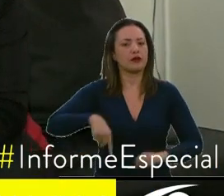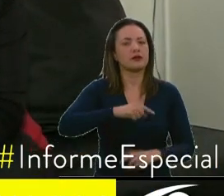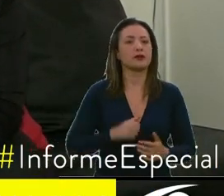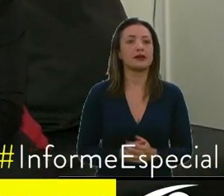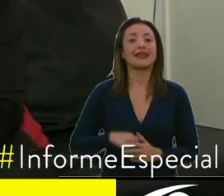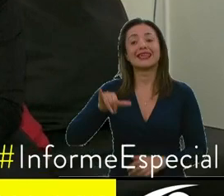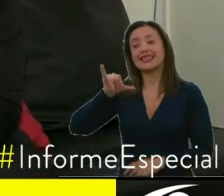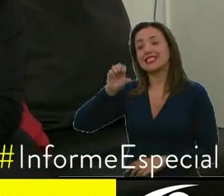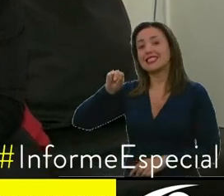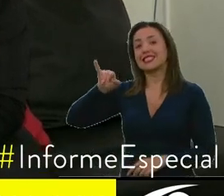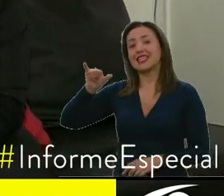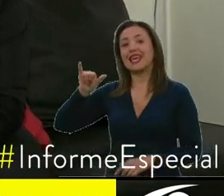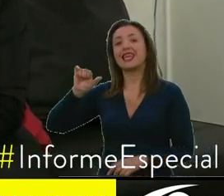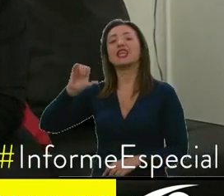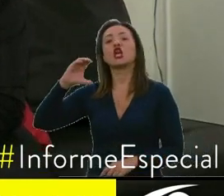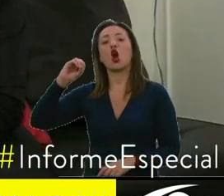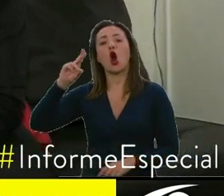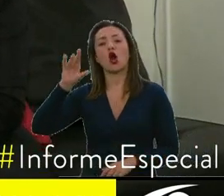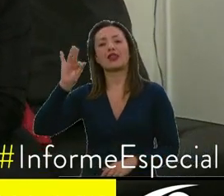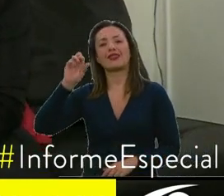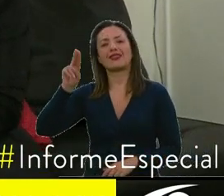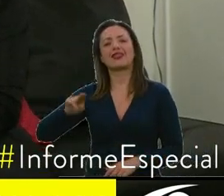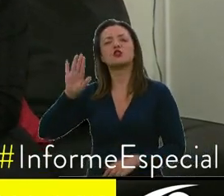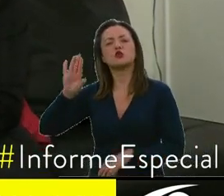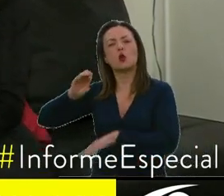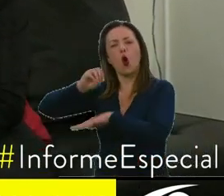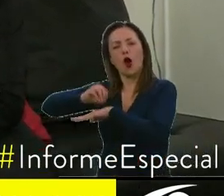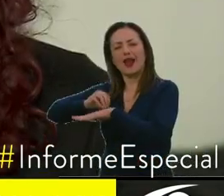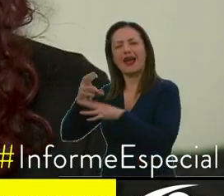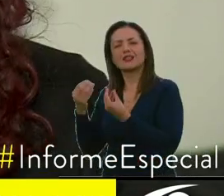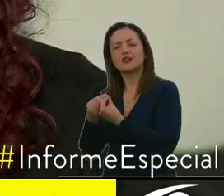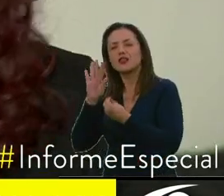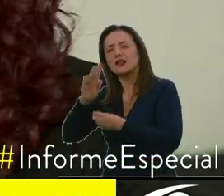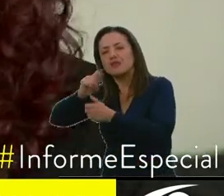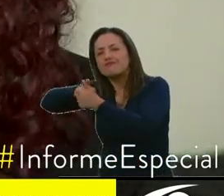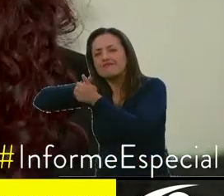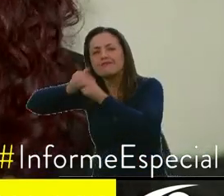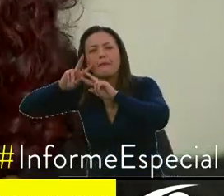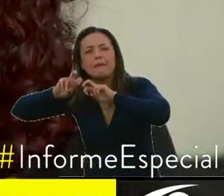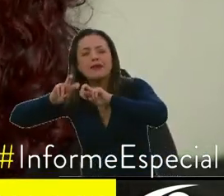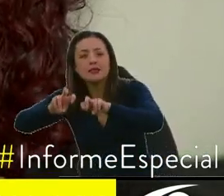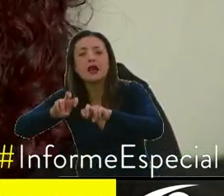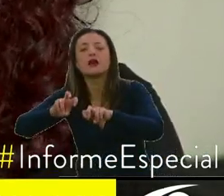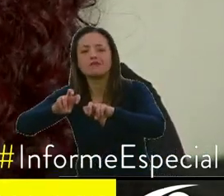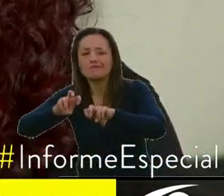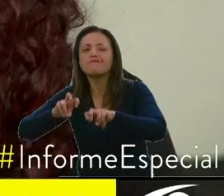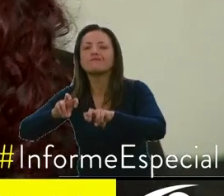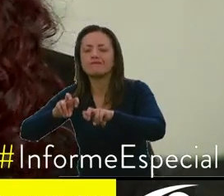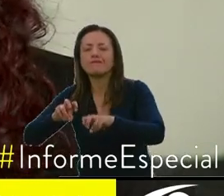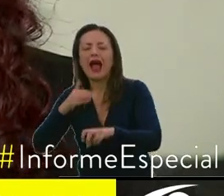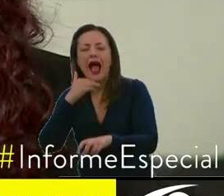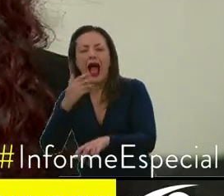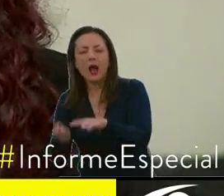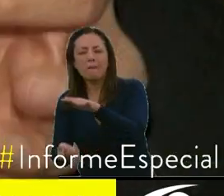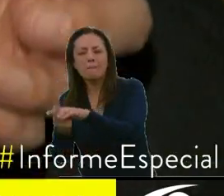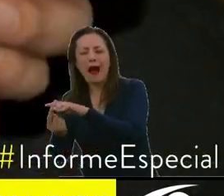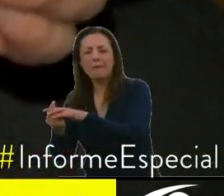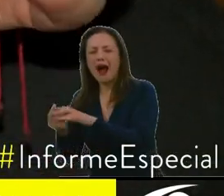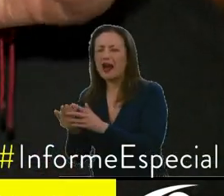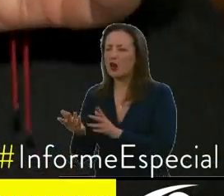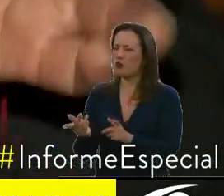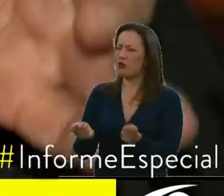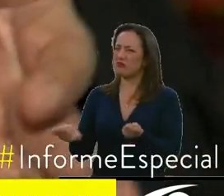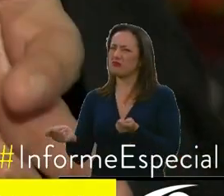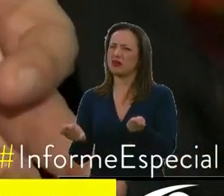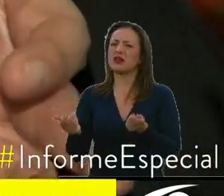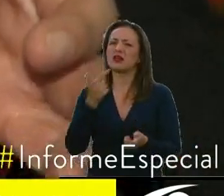Ortiz, investigadora del CINET, ONG que sigue de cerca este proceso, dice que se presentaron hechos irregulares en la elección